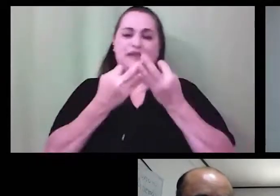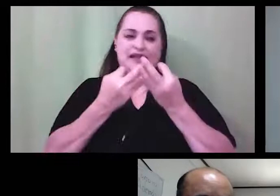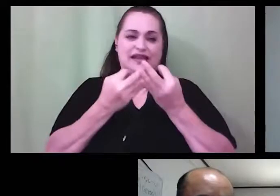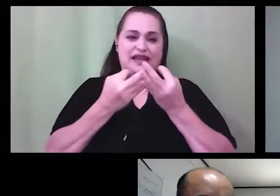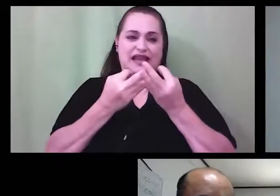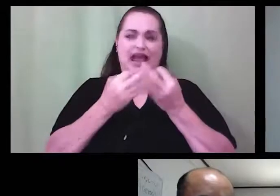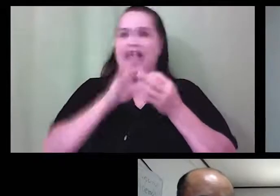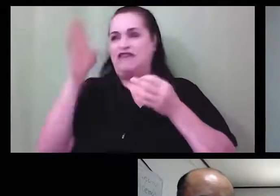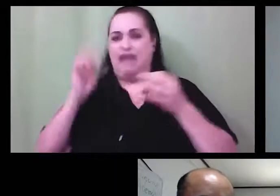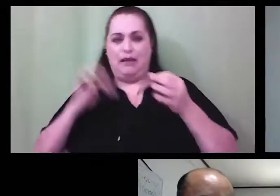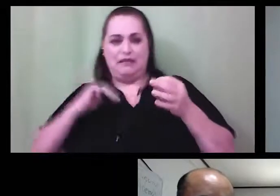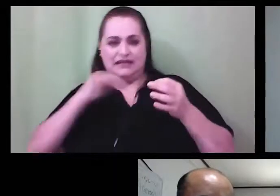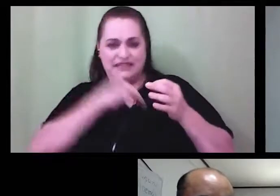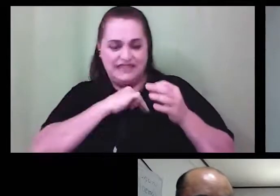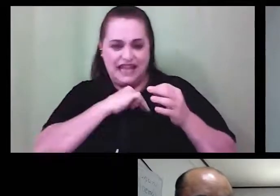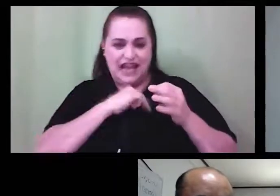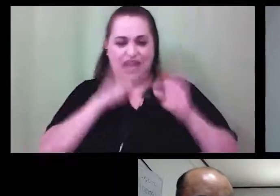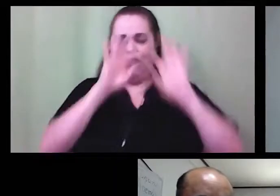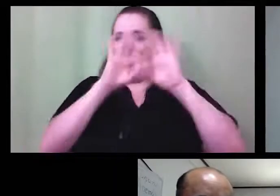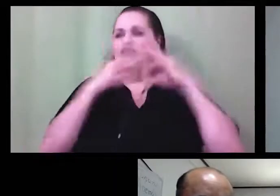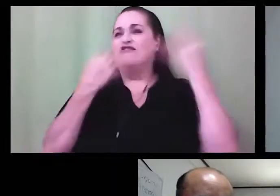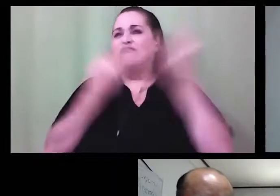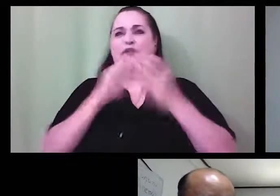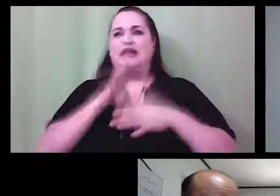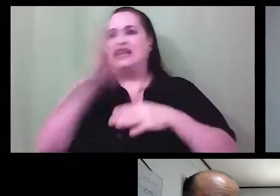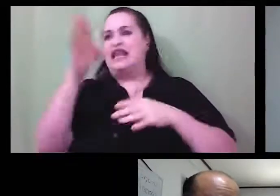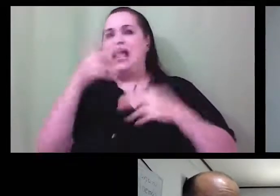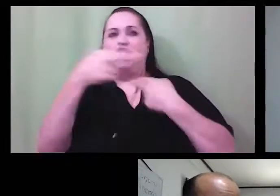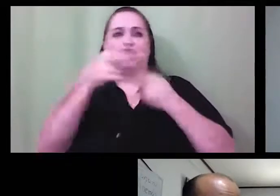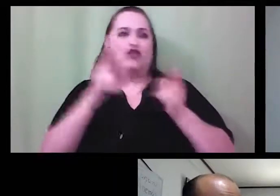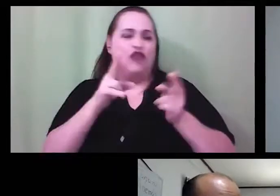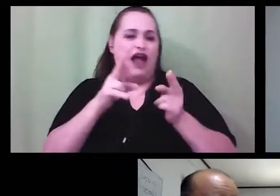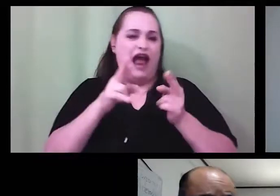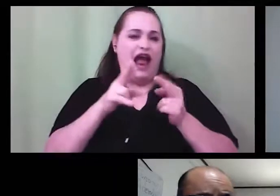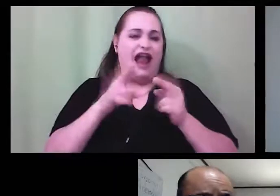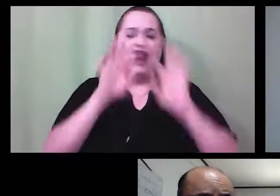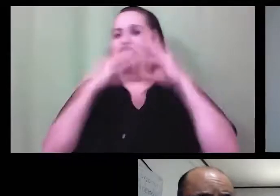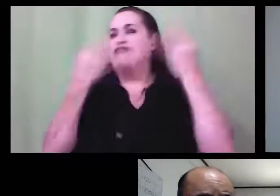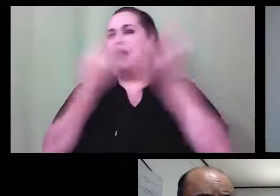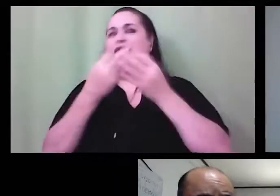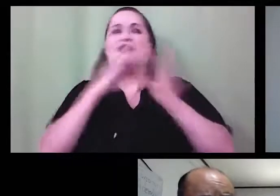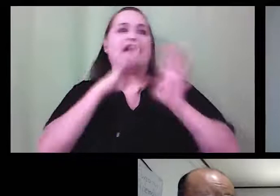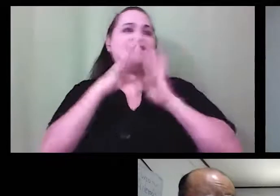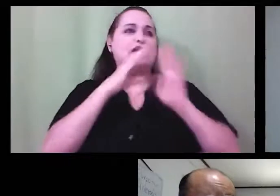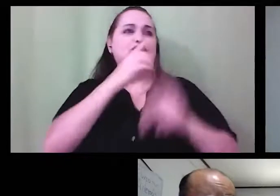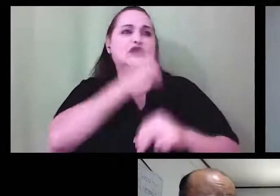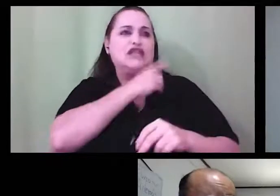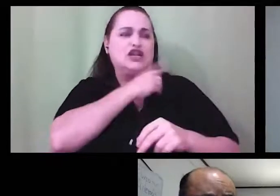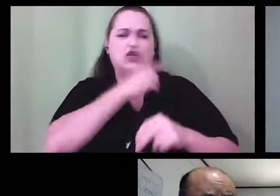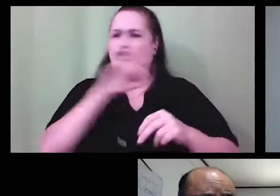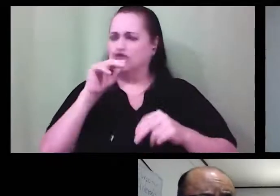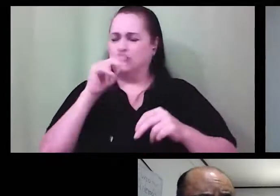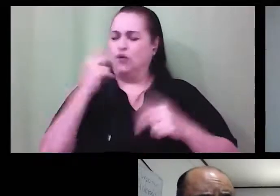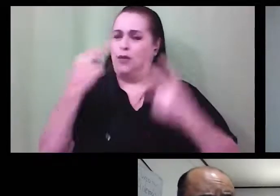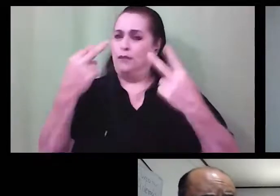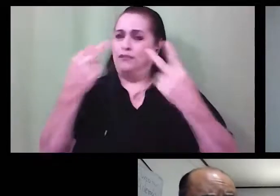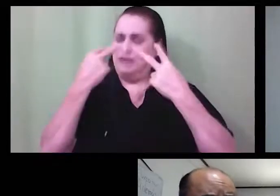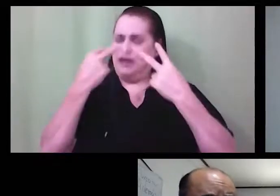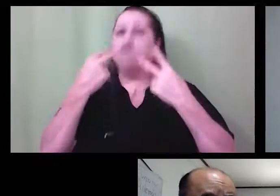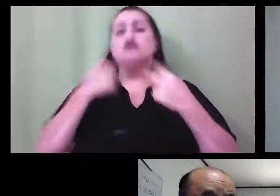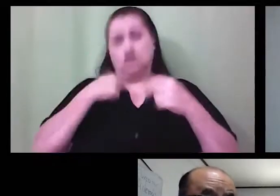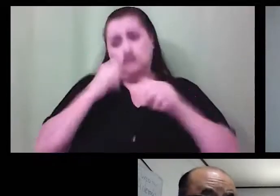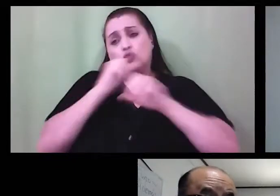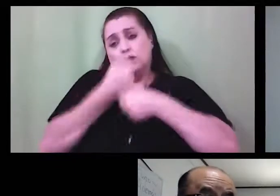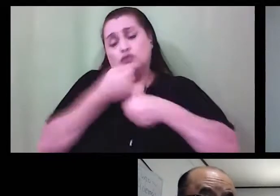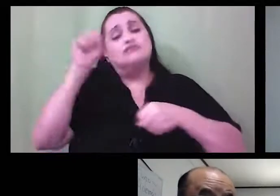al ministerio, la familia que vamos a la regional, la familia que vamos a hablar con el director. No, lo hemos tenido que hacer, sí,